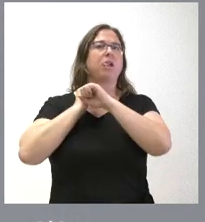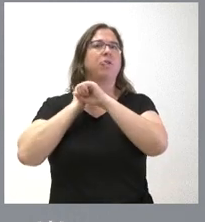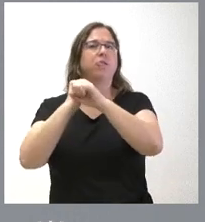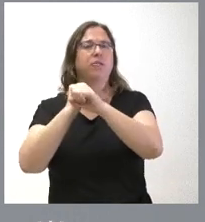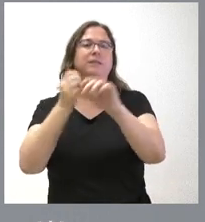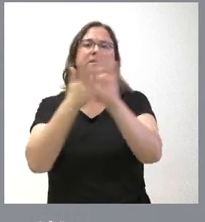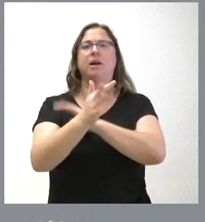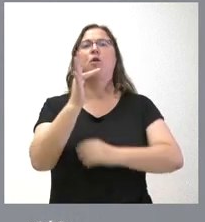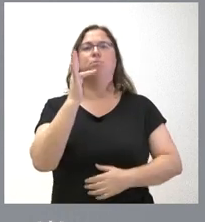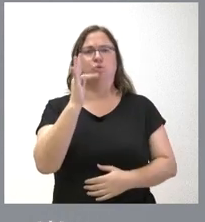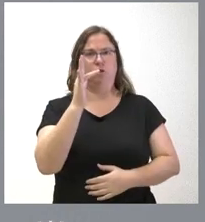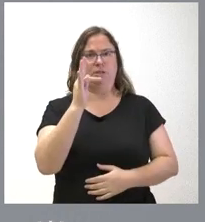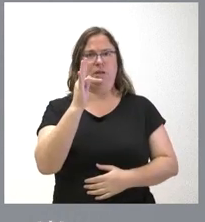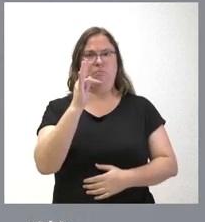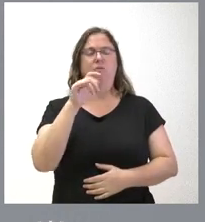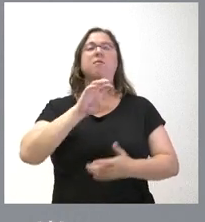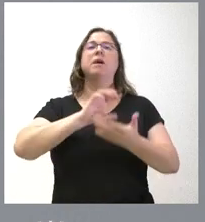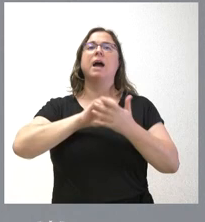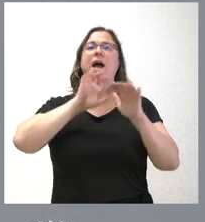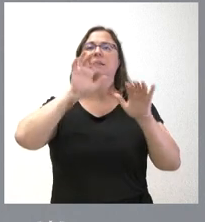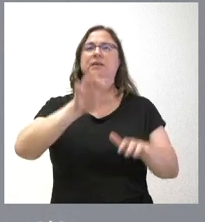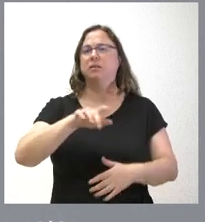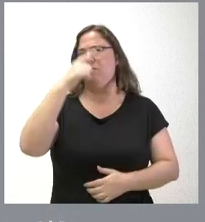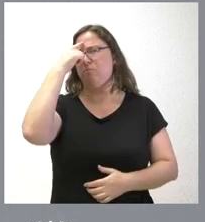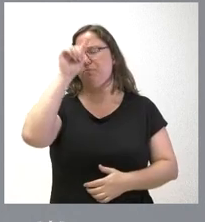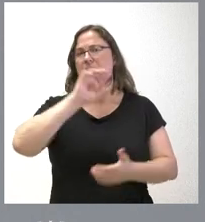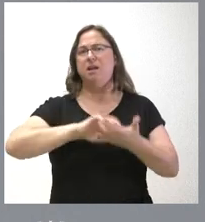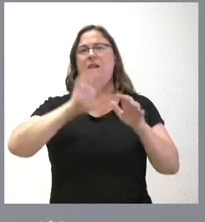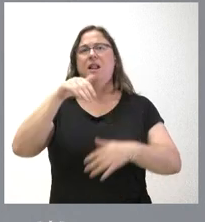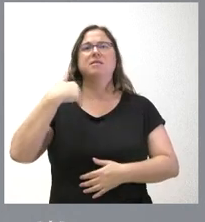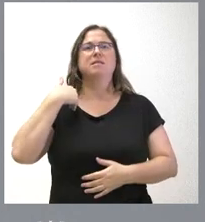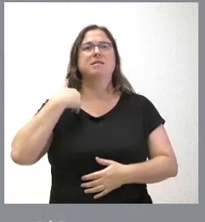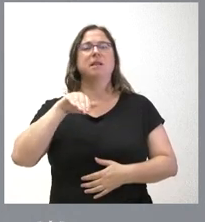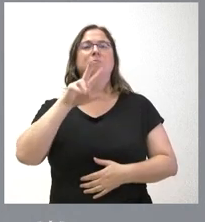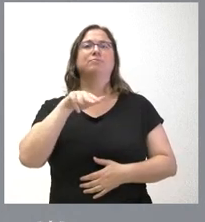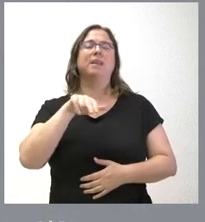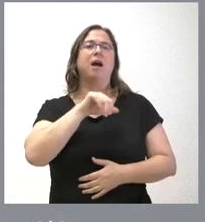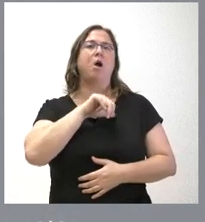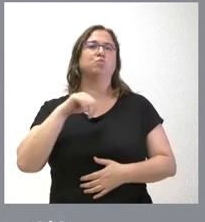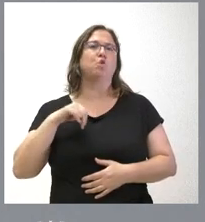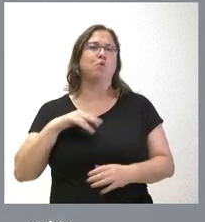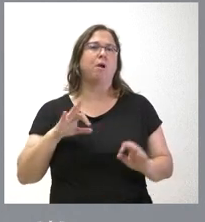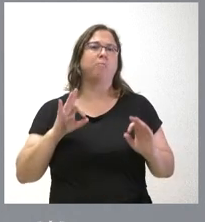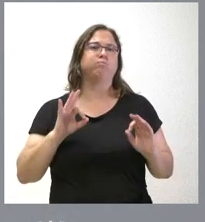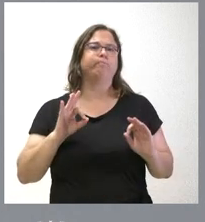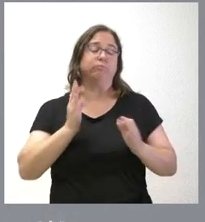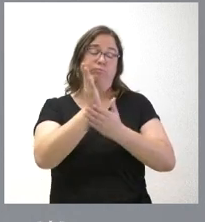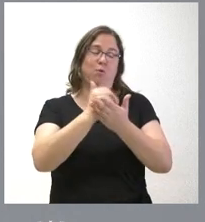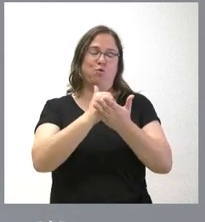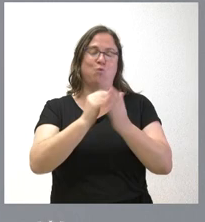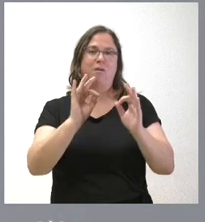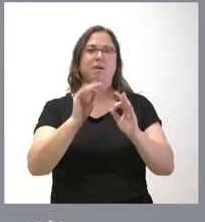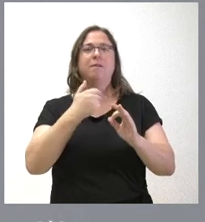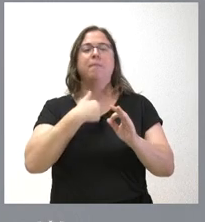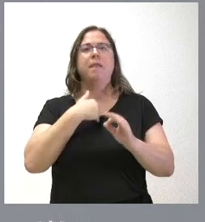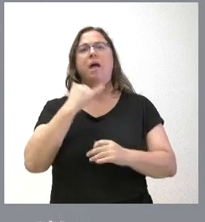positivas no tanto la dependencia de Castilla y león que como saben ustedes Castilla y león ya es una comunidad Autónoma que lidera